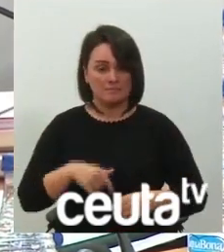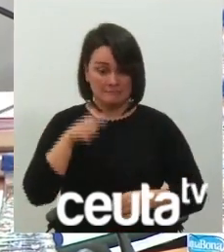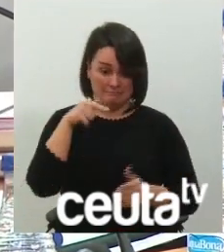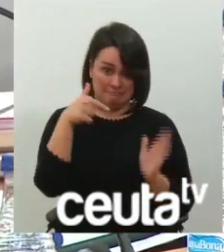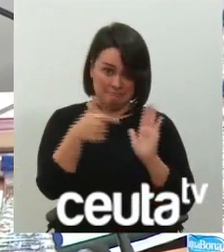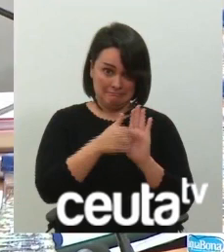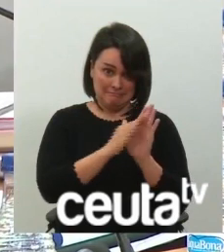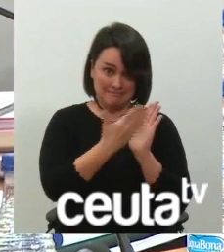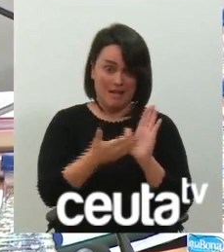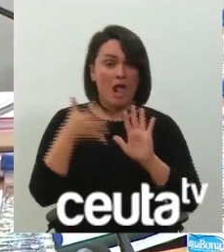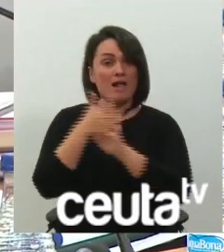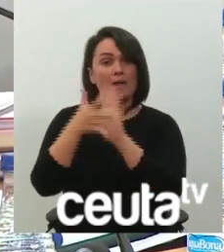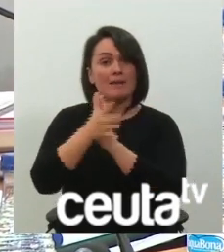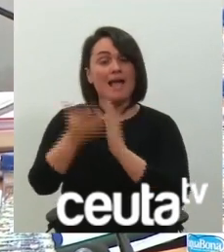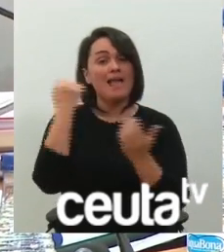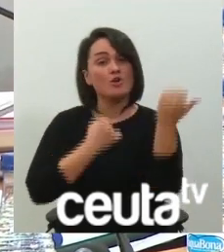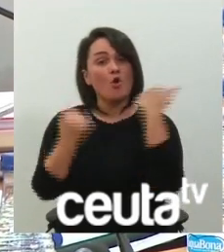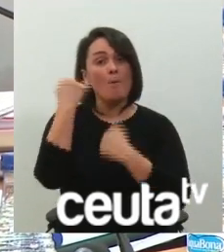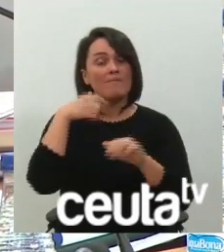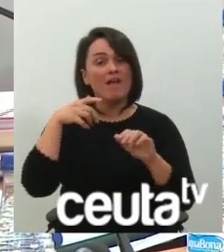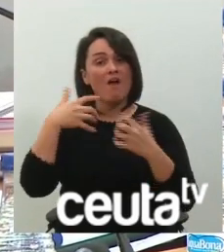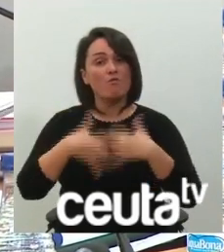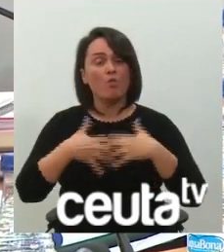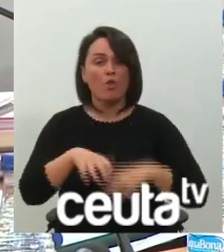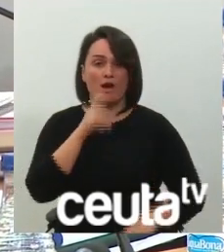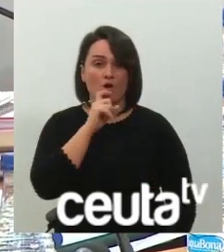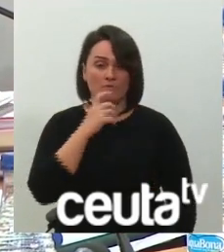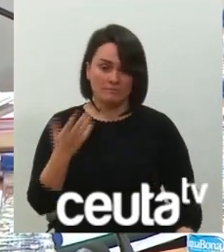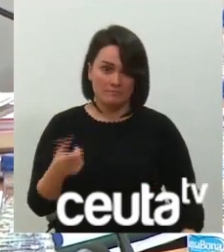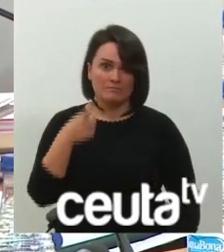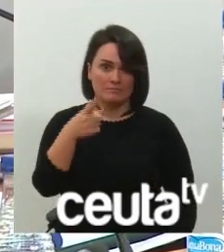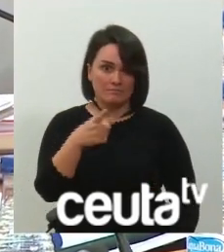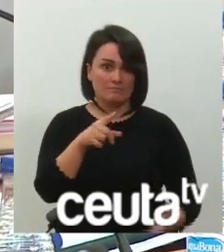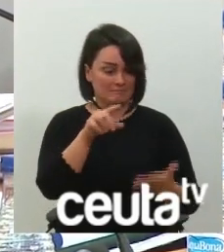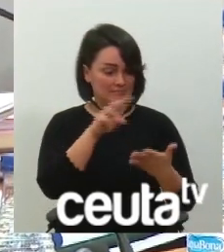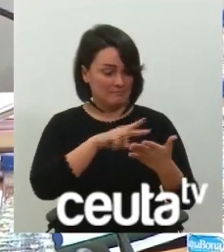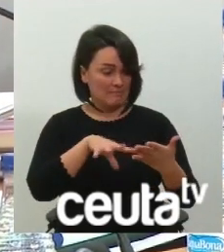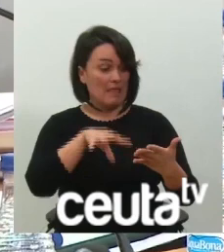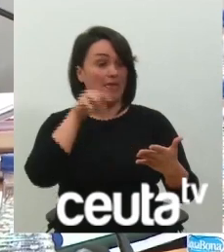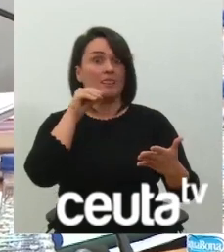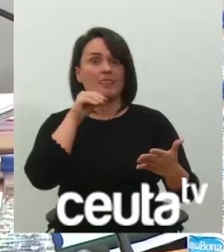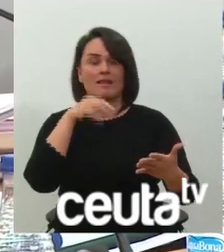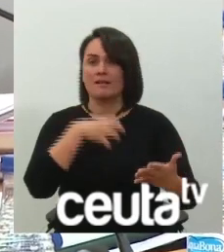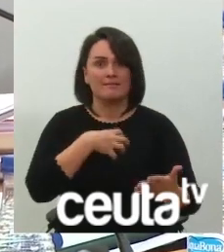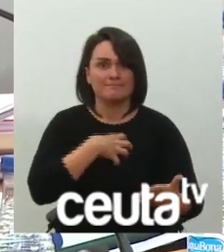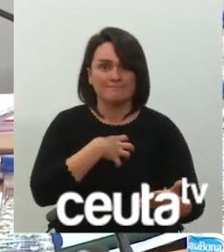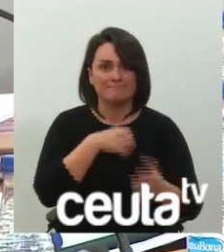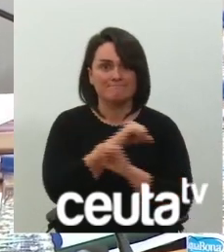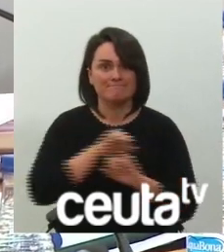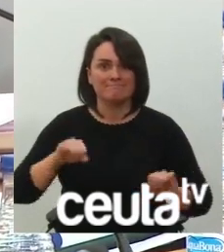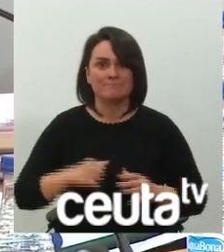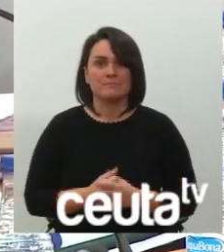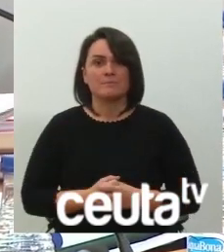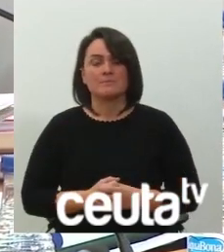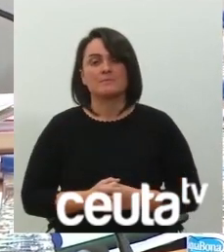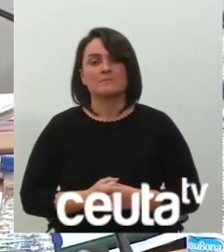entonces yo creo que realmente se dará cuenta de que no puede ser respecto al tema de que si les he dicho que